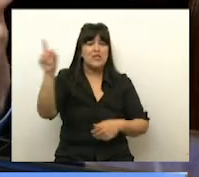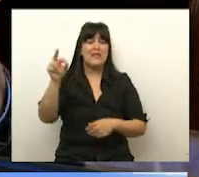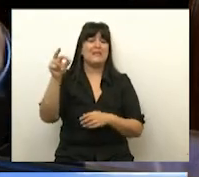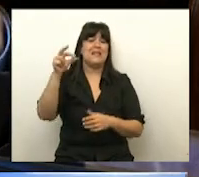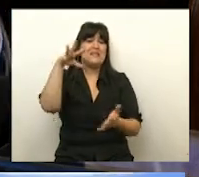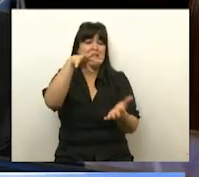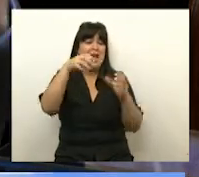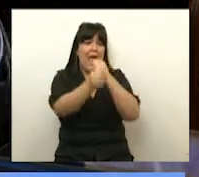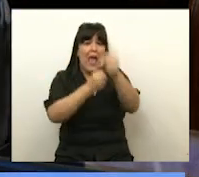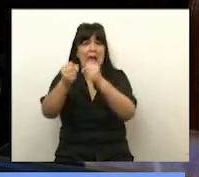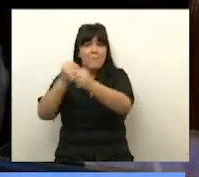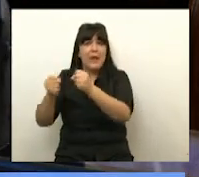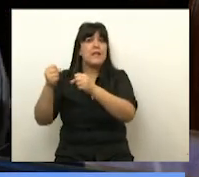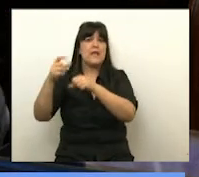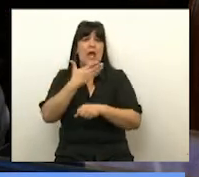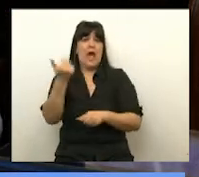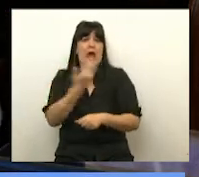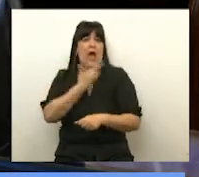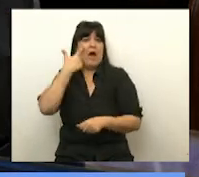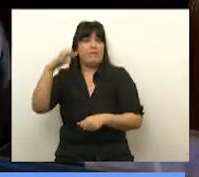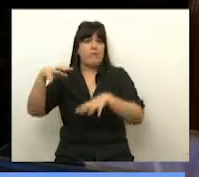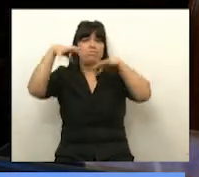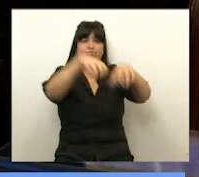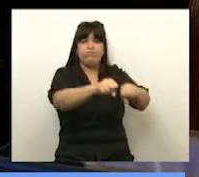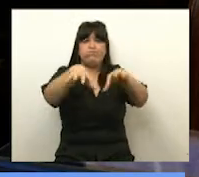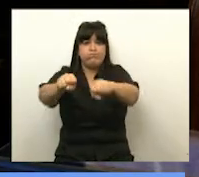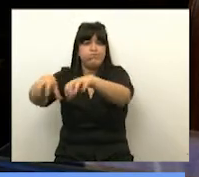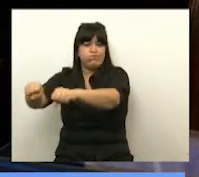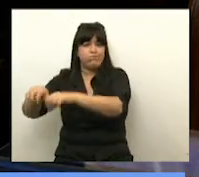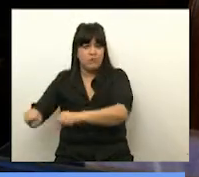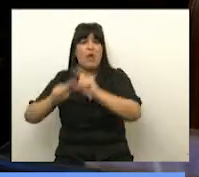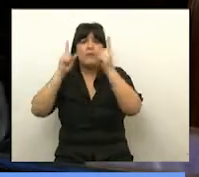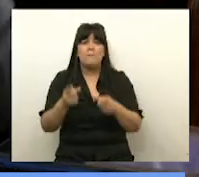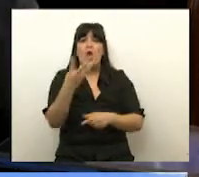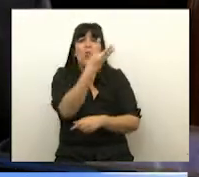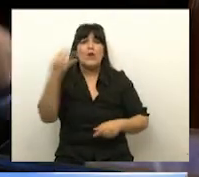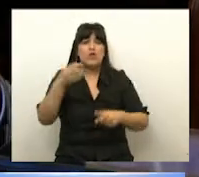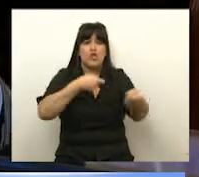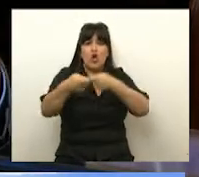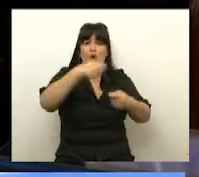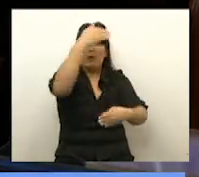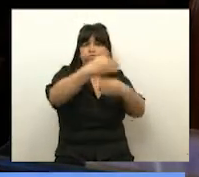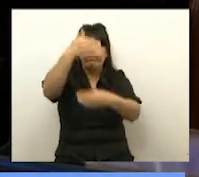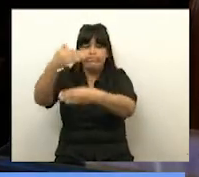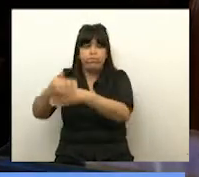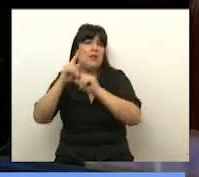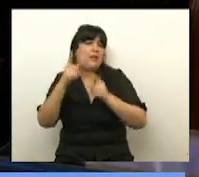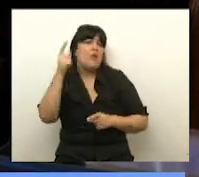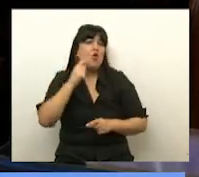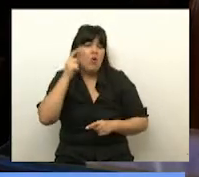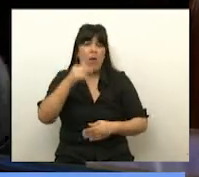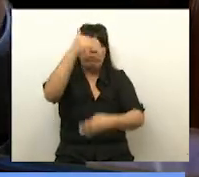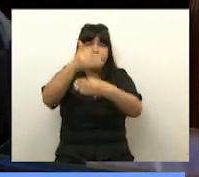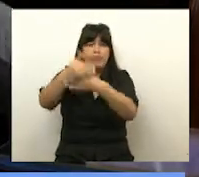AFIP, 1.800 empresas embargadas, 400 comercios que cerraron en Caleta Olivia, 400 cerraron en Comodoro,